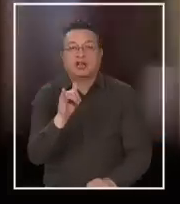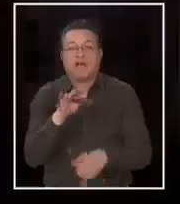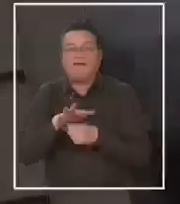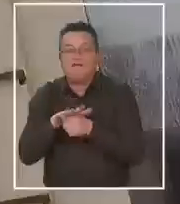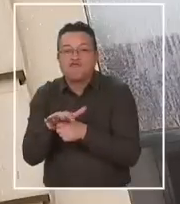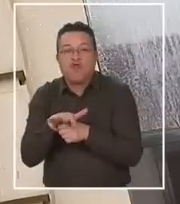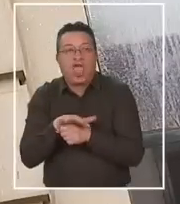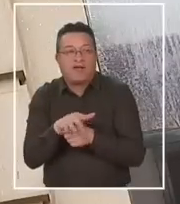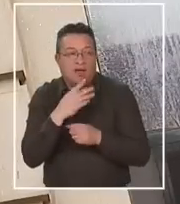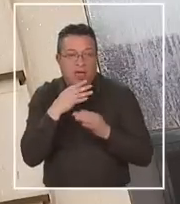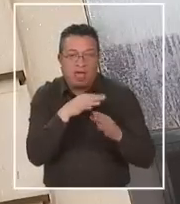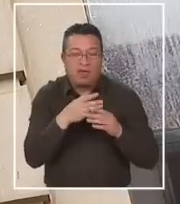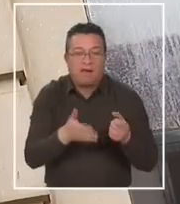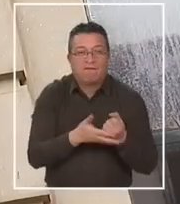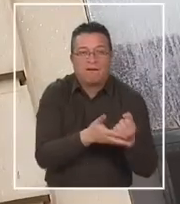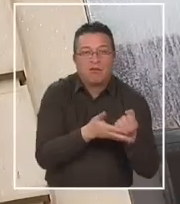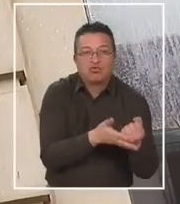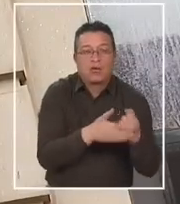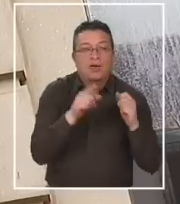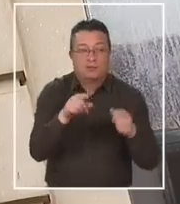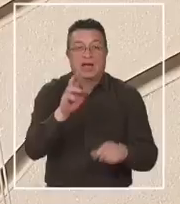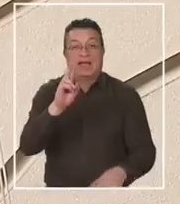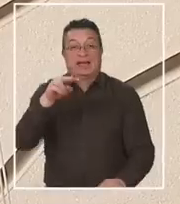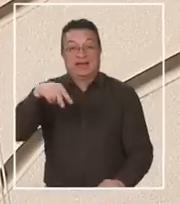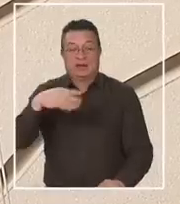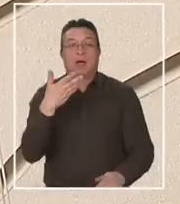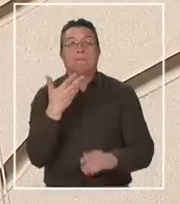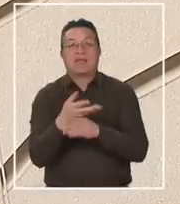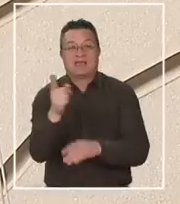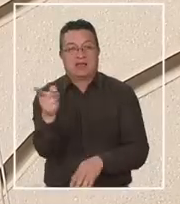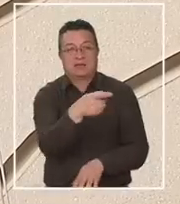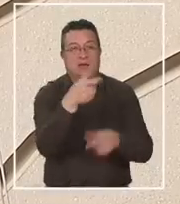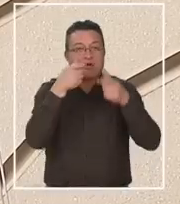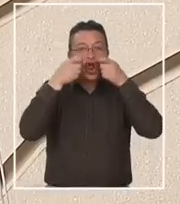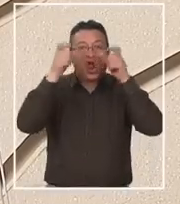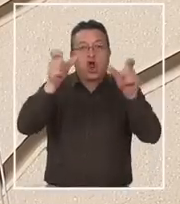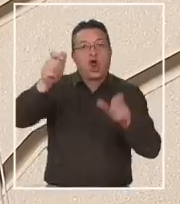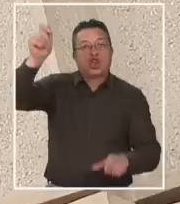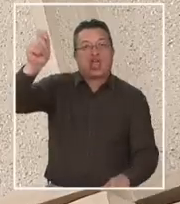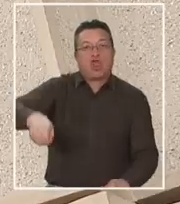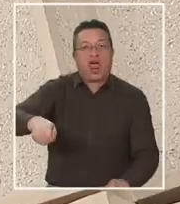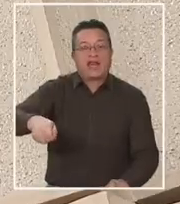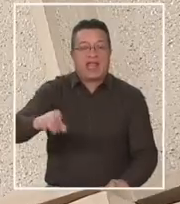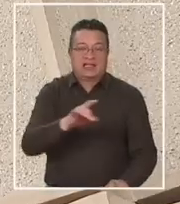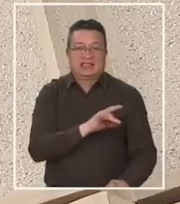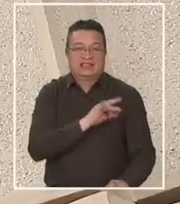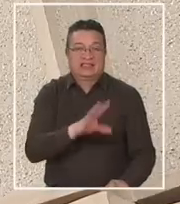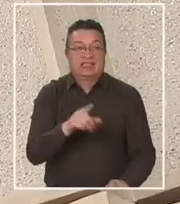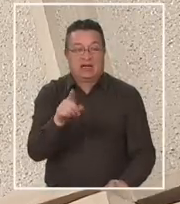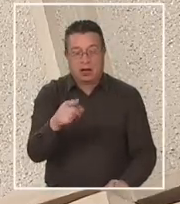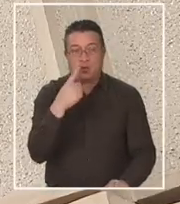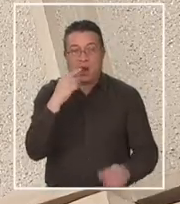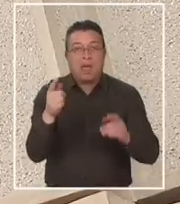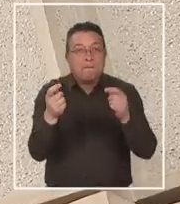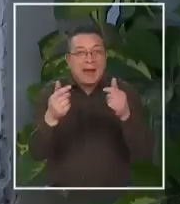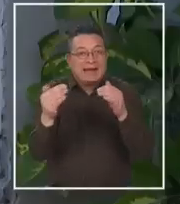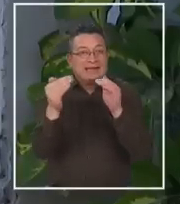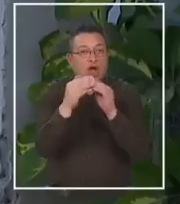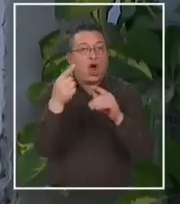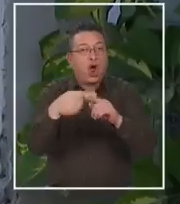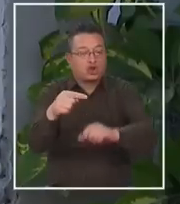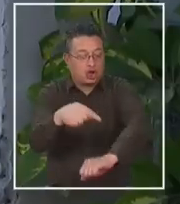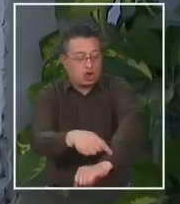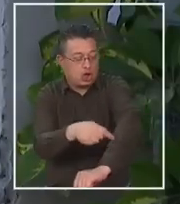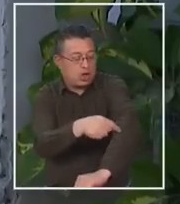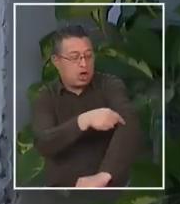influencias. Caso que RN quiere sea investigado en la Contraloría General de la República para asegurarse que no existan casos similares en otras